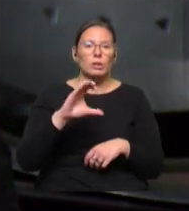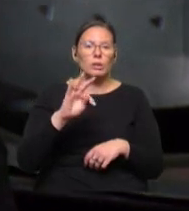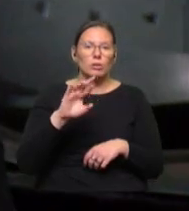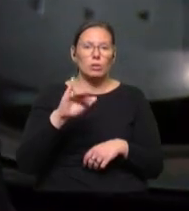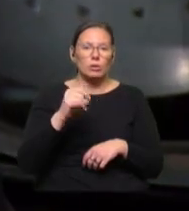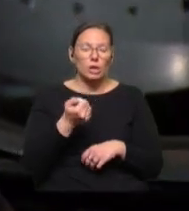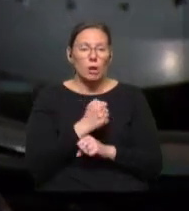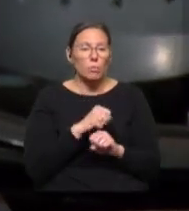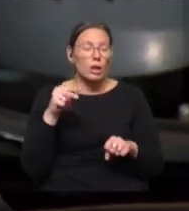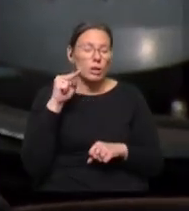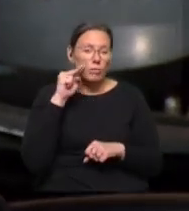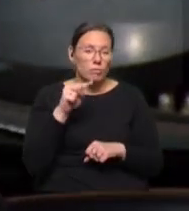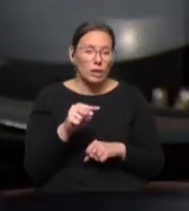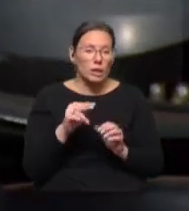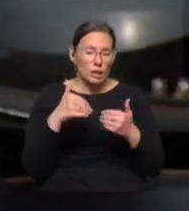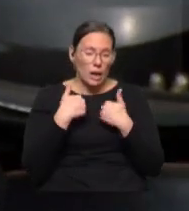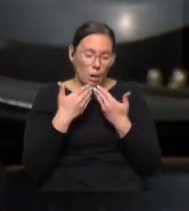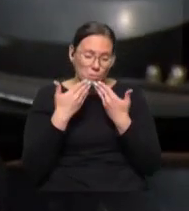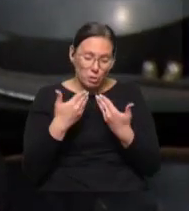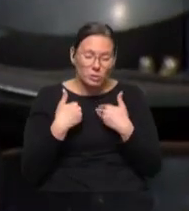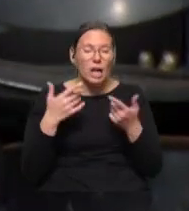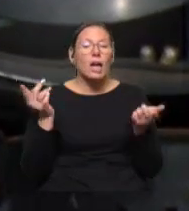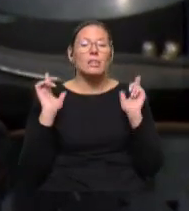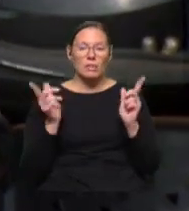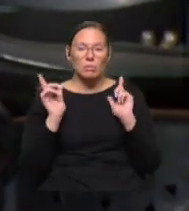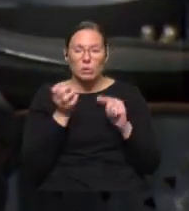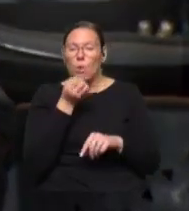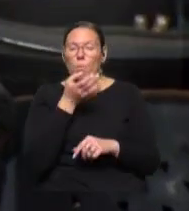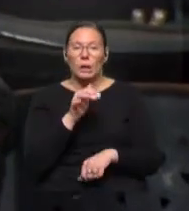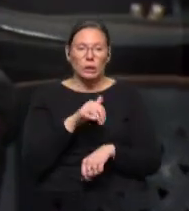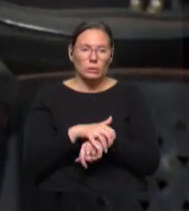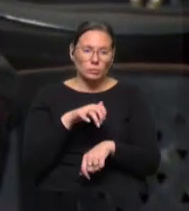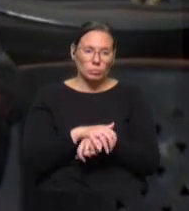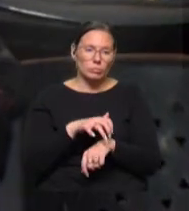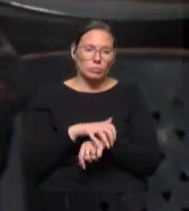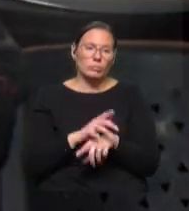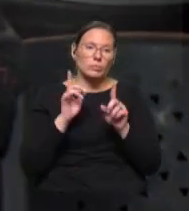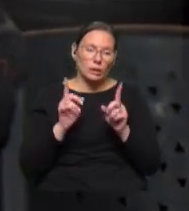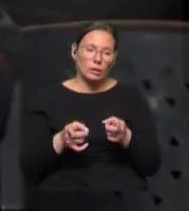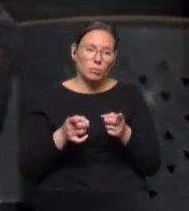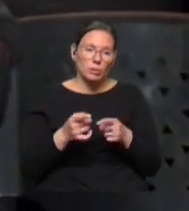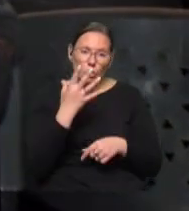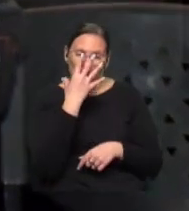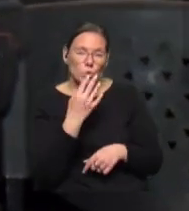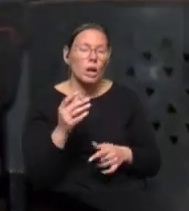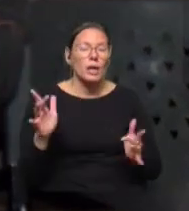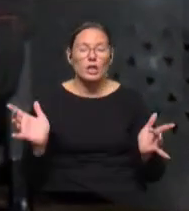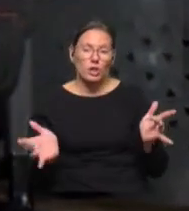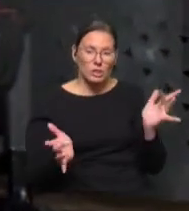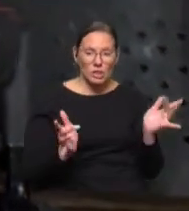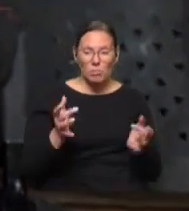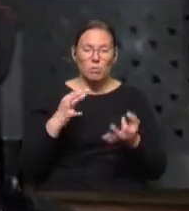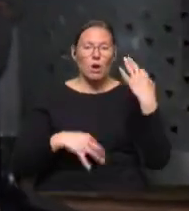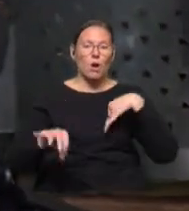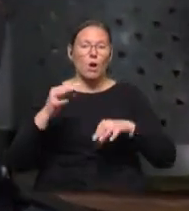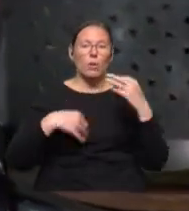poder venir a interpelarse, a disfrutar de un buen momento y también a dejarse llevar por el erotismo que atraviesa la